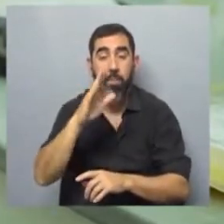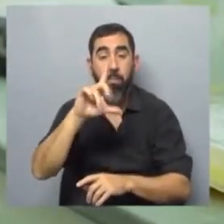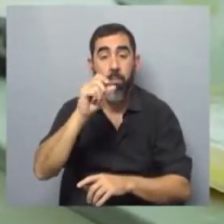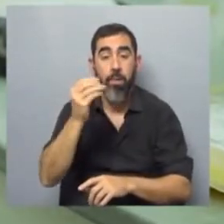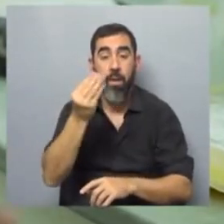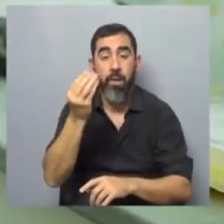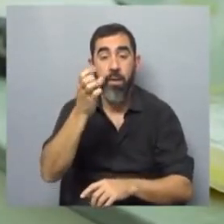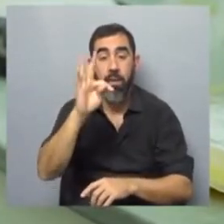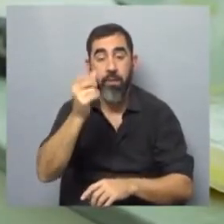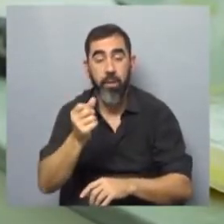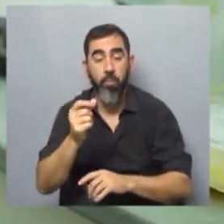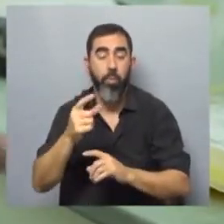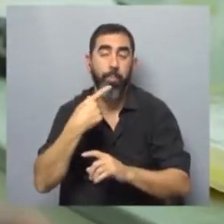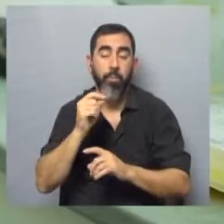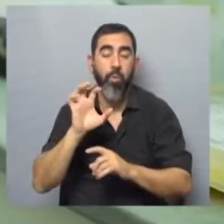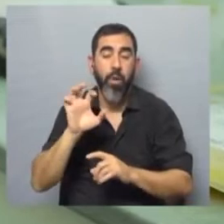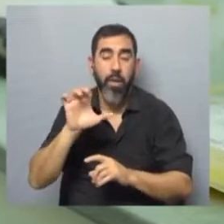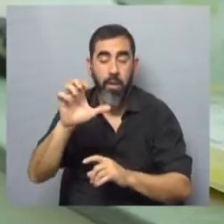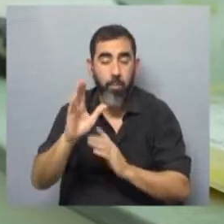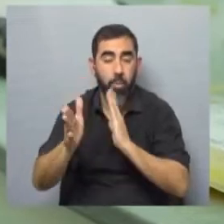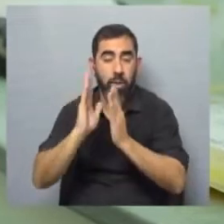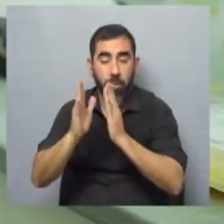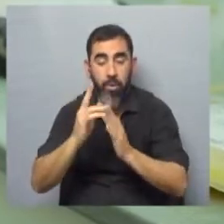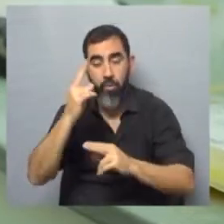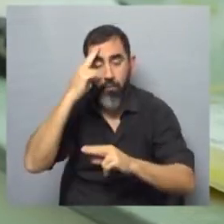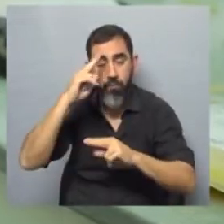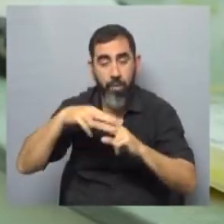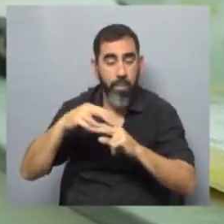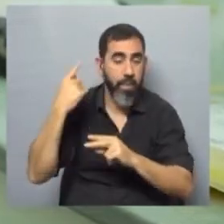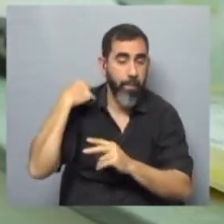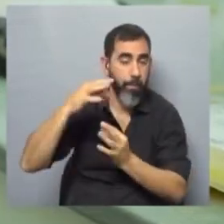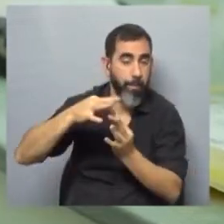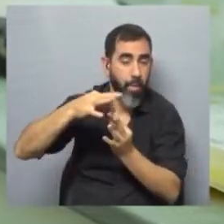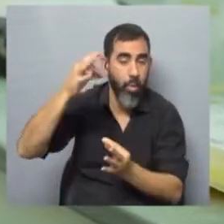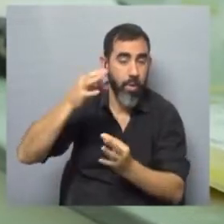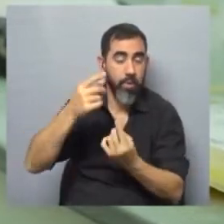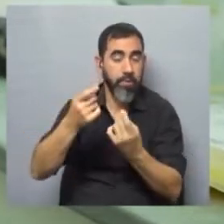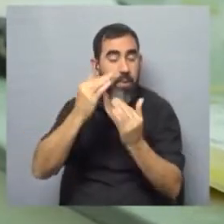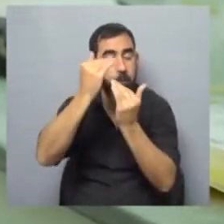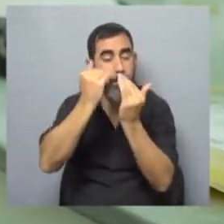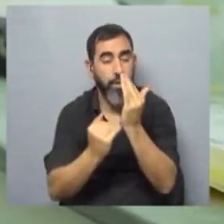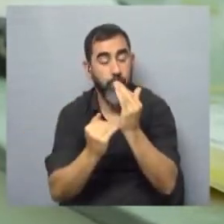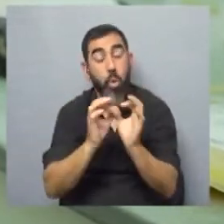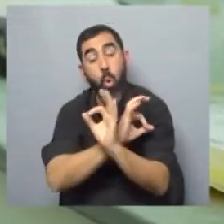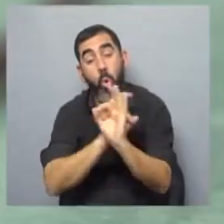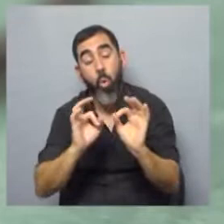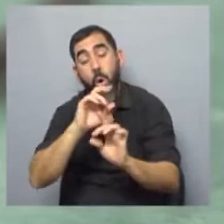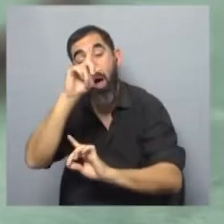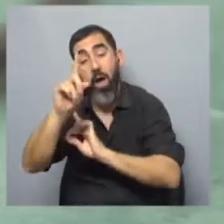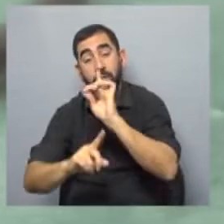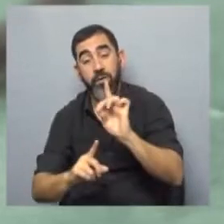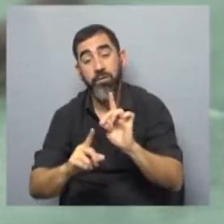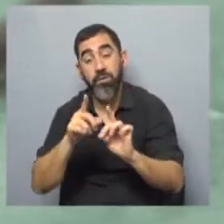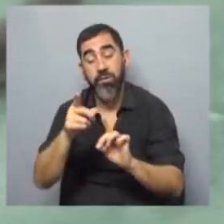plaquetas, por una quimioterapia, por una enfermedad medular, por alguna situación que haga que estas plaquetas bajen, o muchas veces cuando